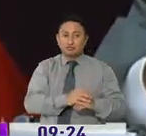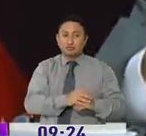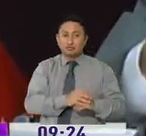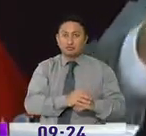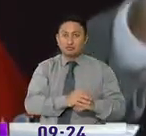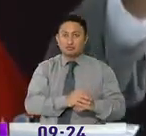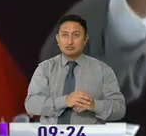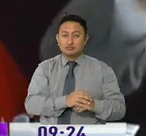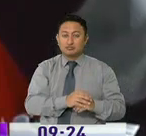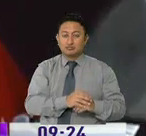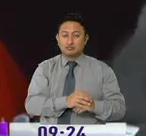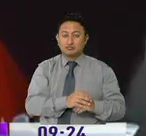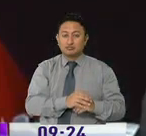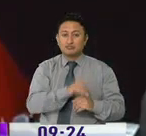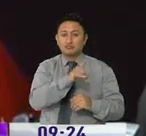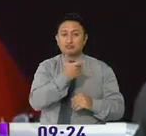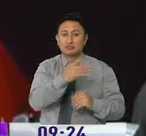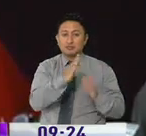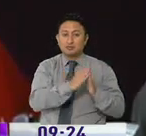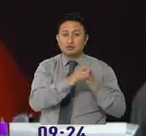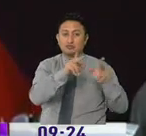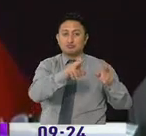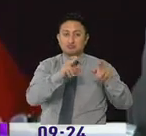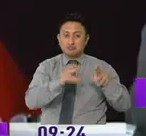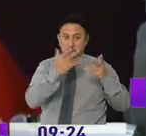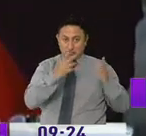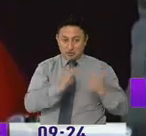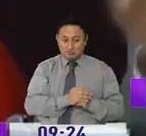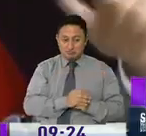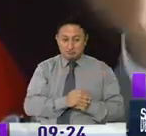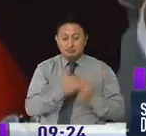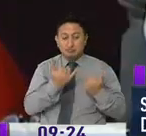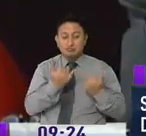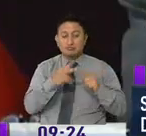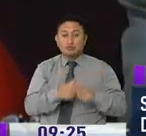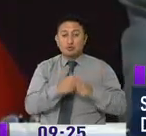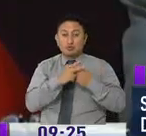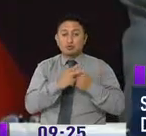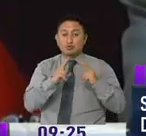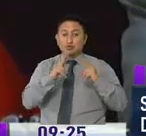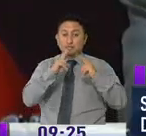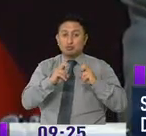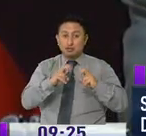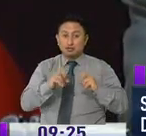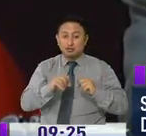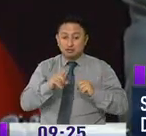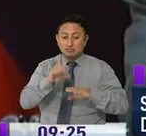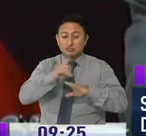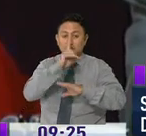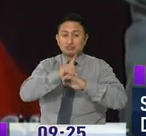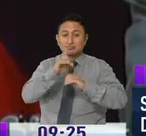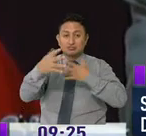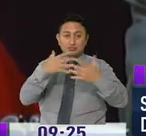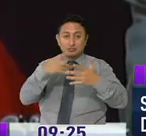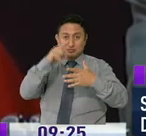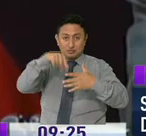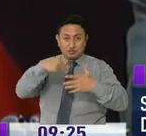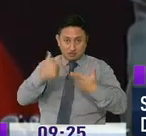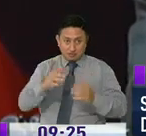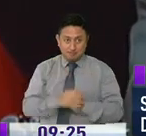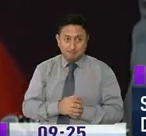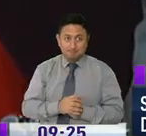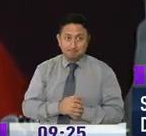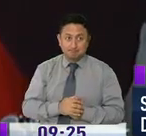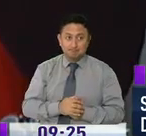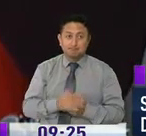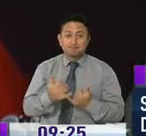El señor director general, ha pedido ya licencia, la investigación se ha iniciado ya en la Dirección de Transparencia